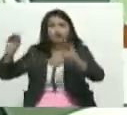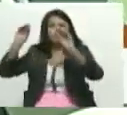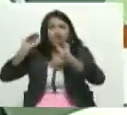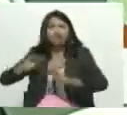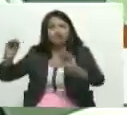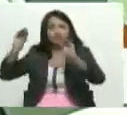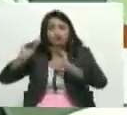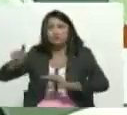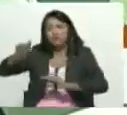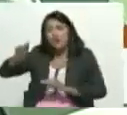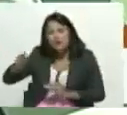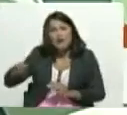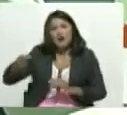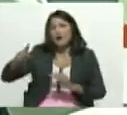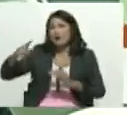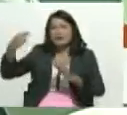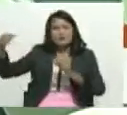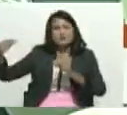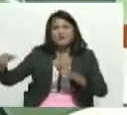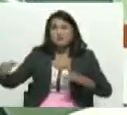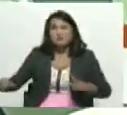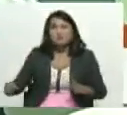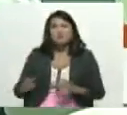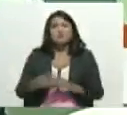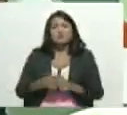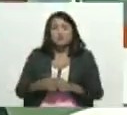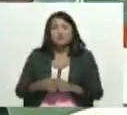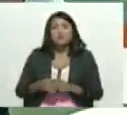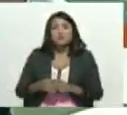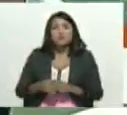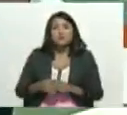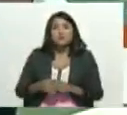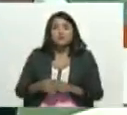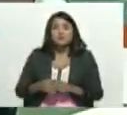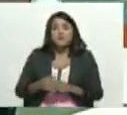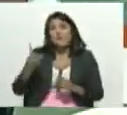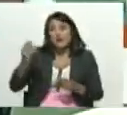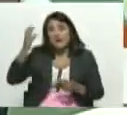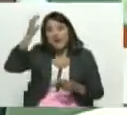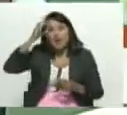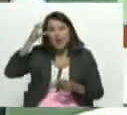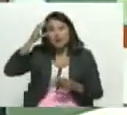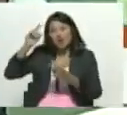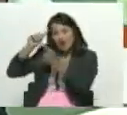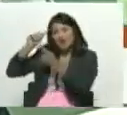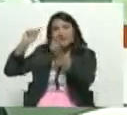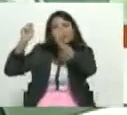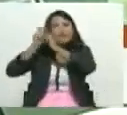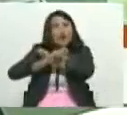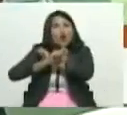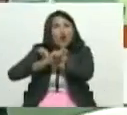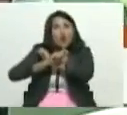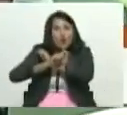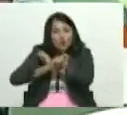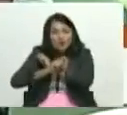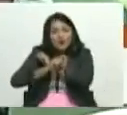comunicación con esa potencia todo tiene que ser útil a otra conciencia transformadora revolucionaria